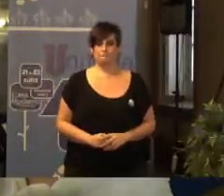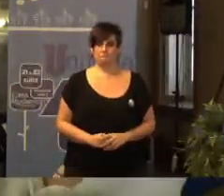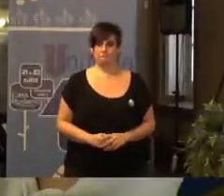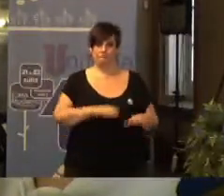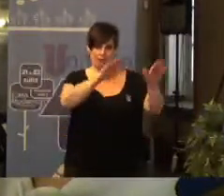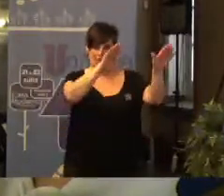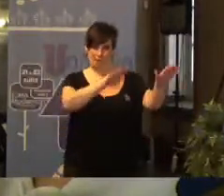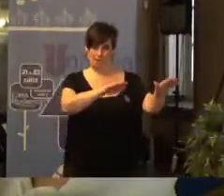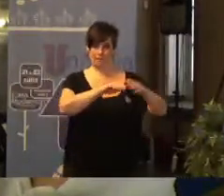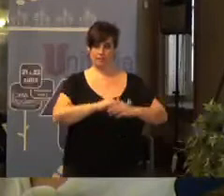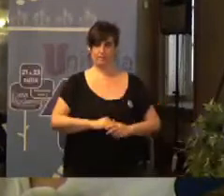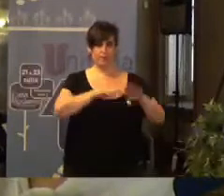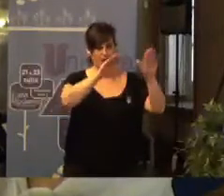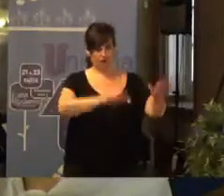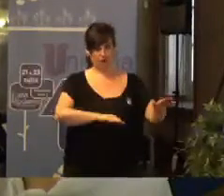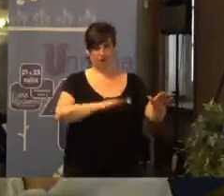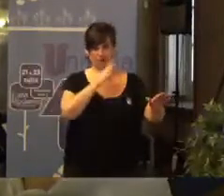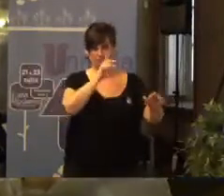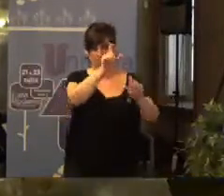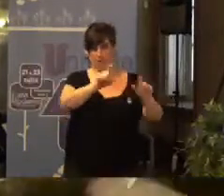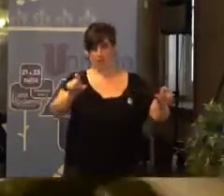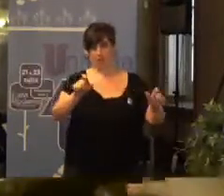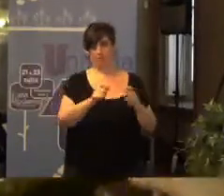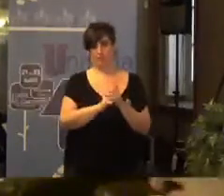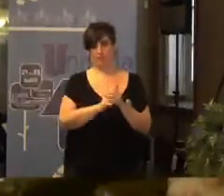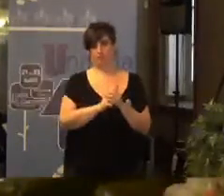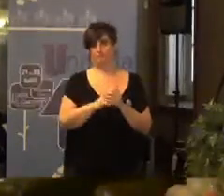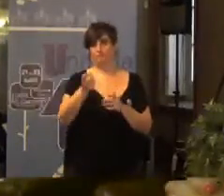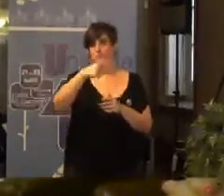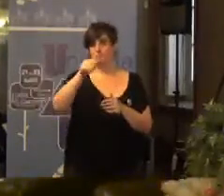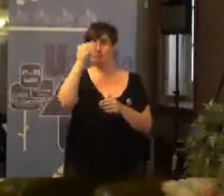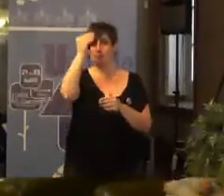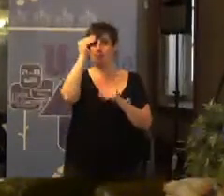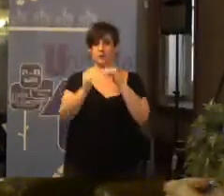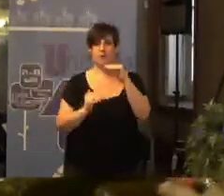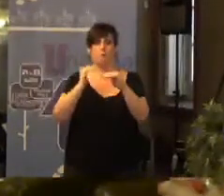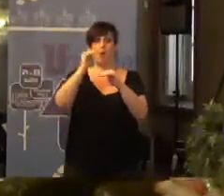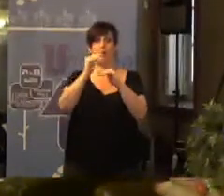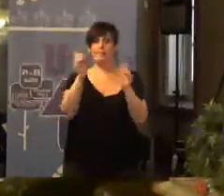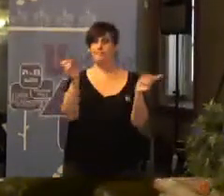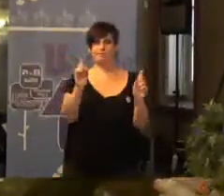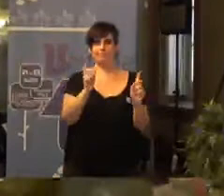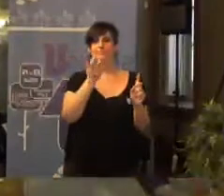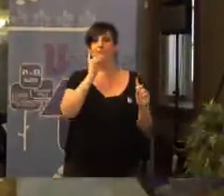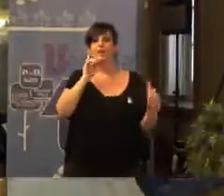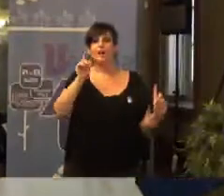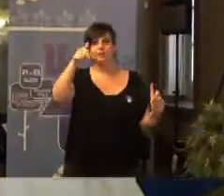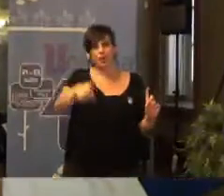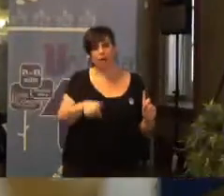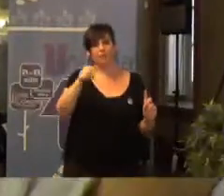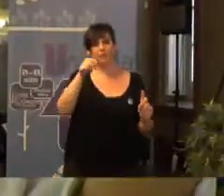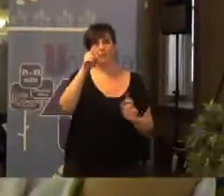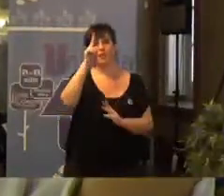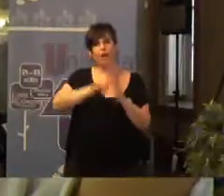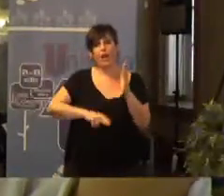lealdade coa xente e non pensar que estamos por riba deles porque sabemos máis. Cando se fala de cultura política en Galicia, eu sempre agarro un